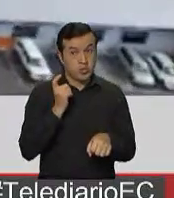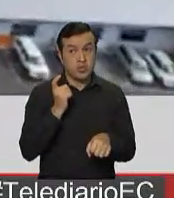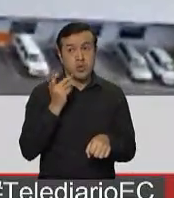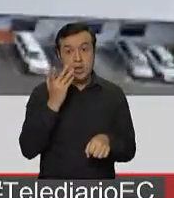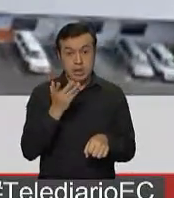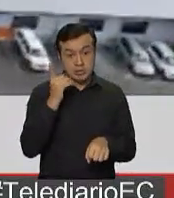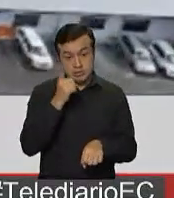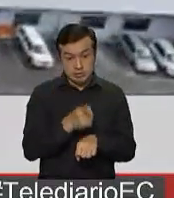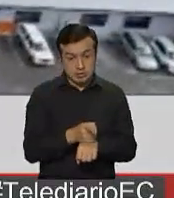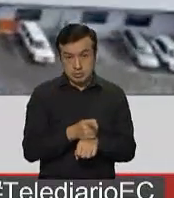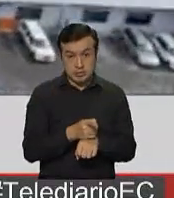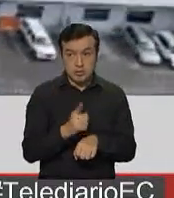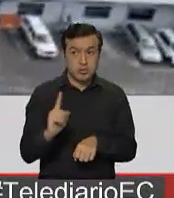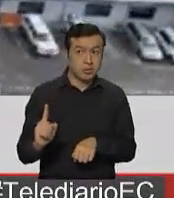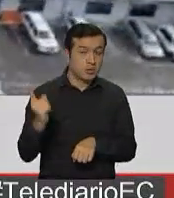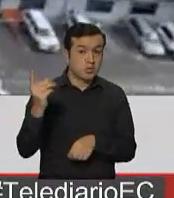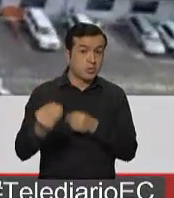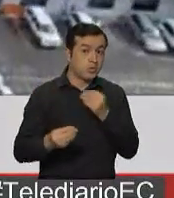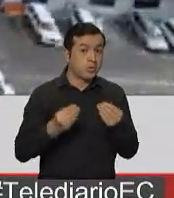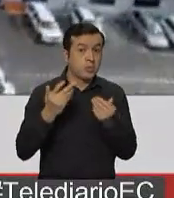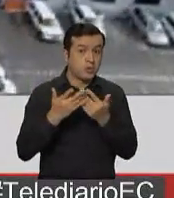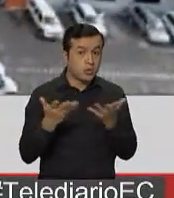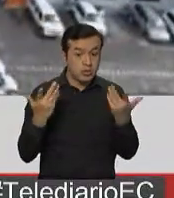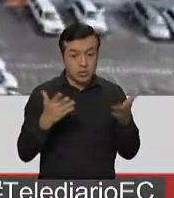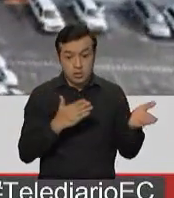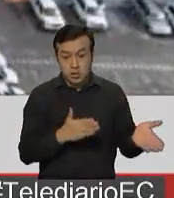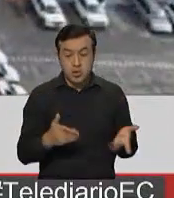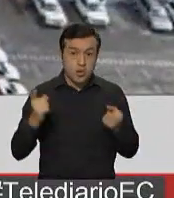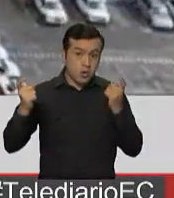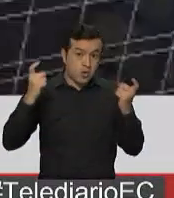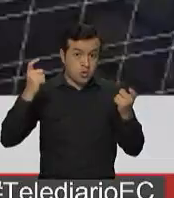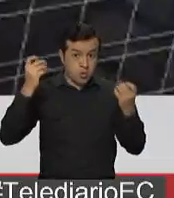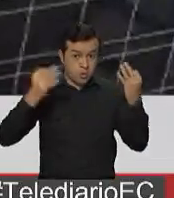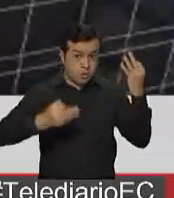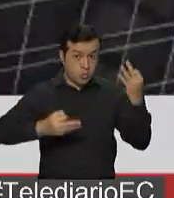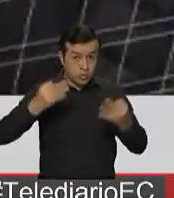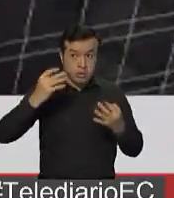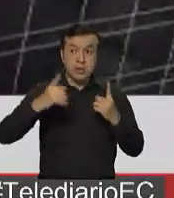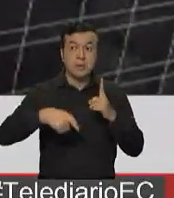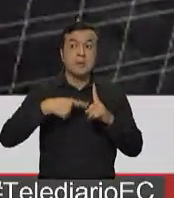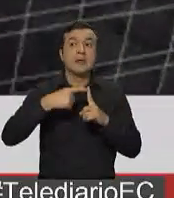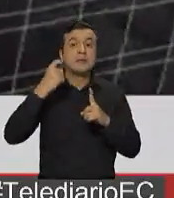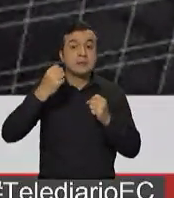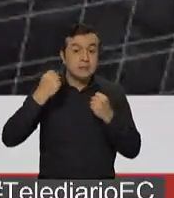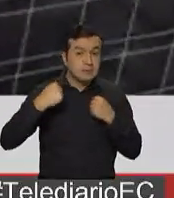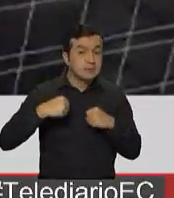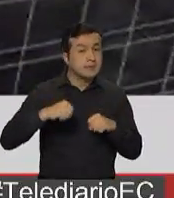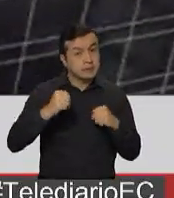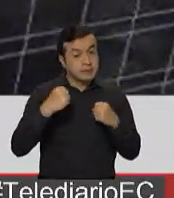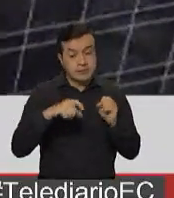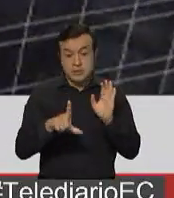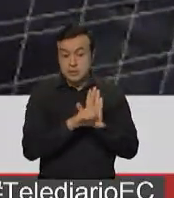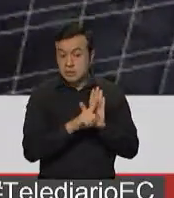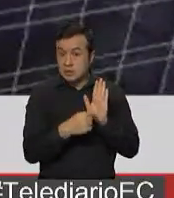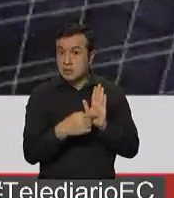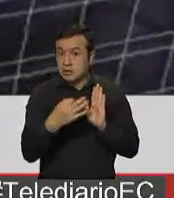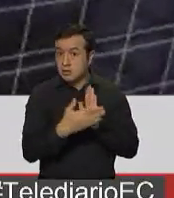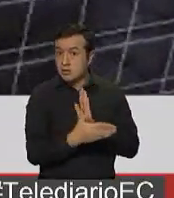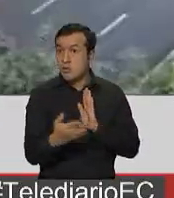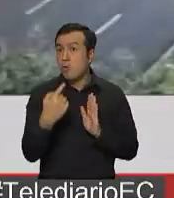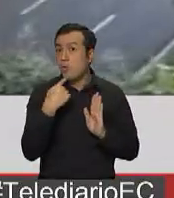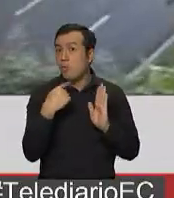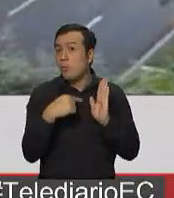de exigencia no solo debe aplicarse a los sistemas de control y de justicia, sino que deben contar con herramientas legales para, por